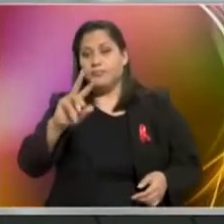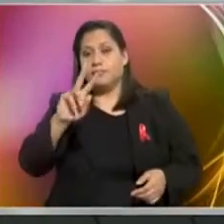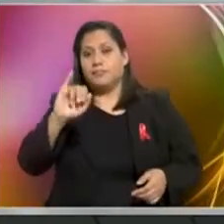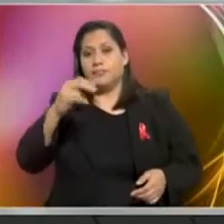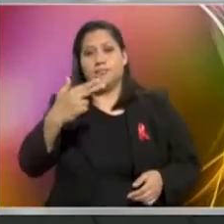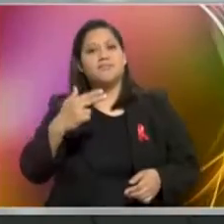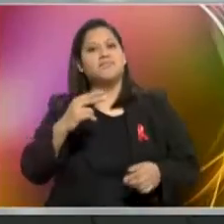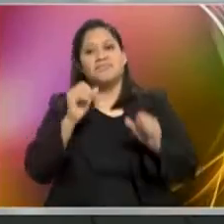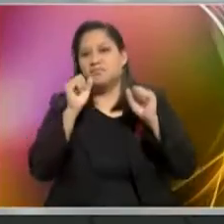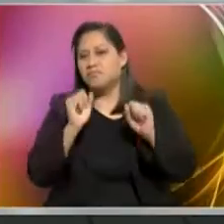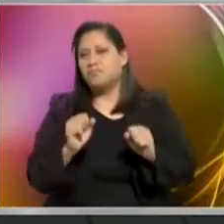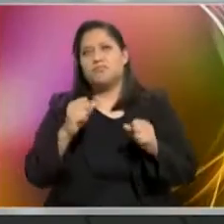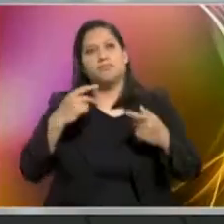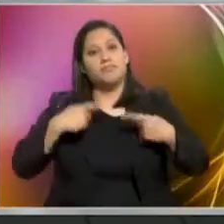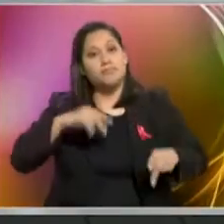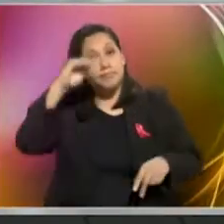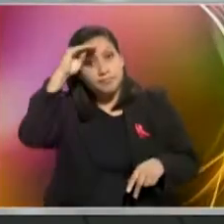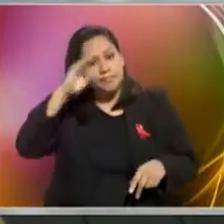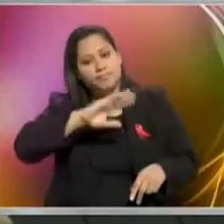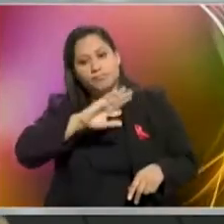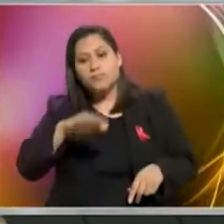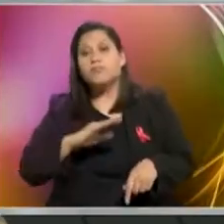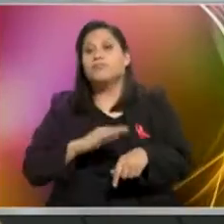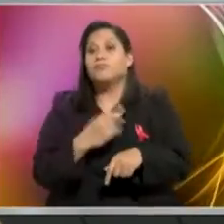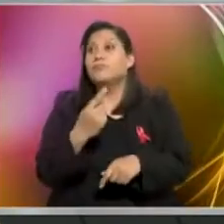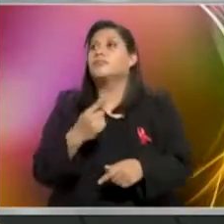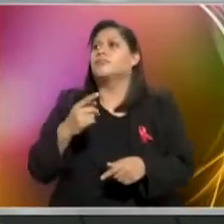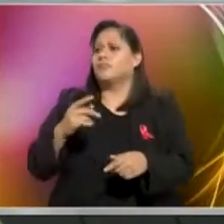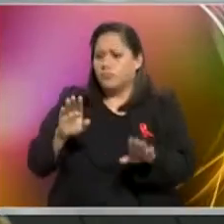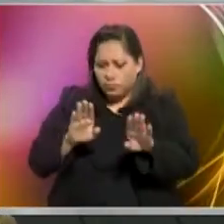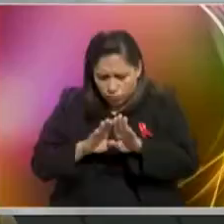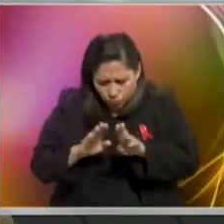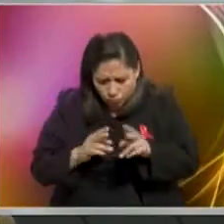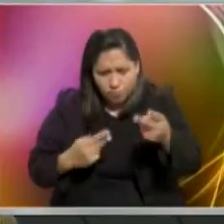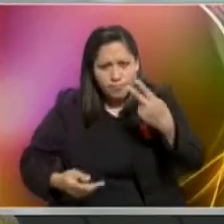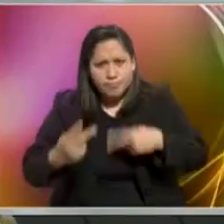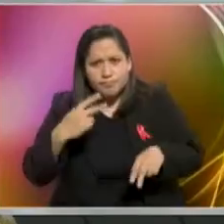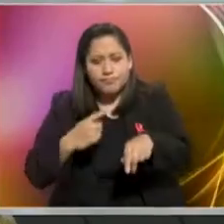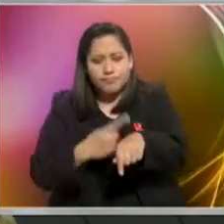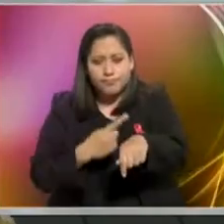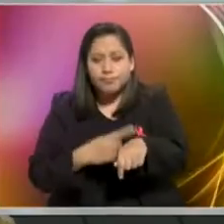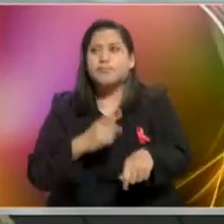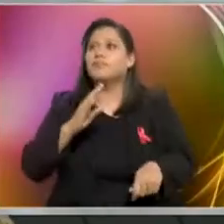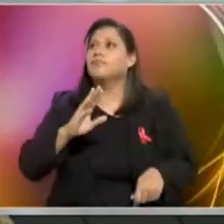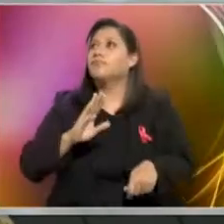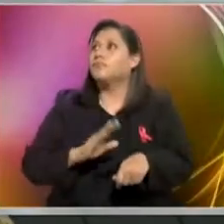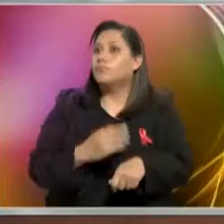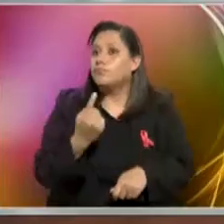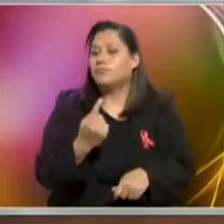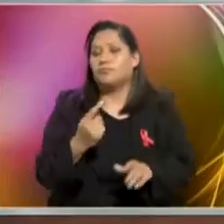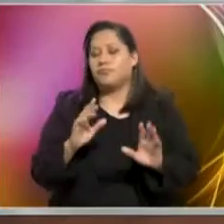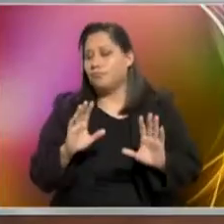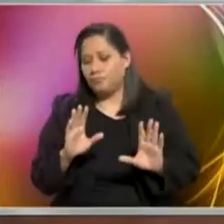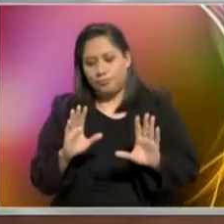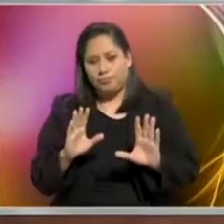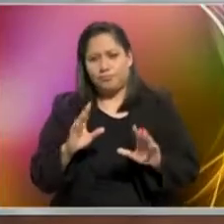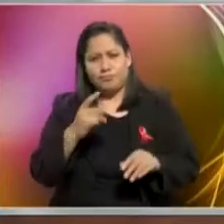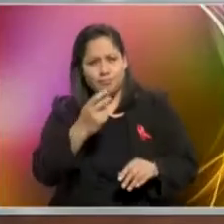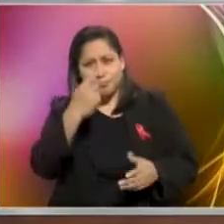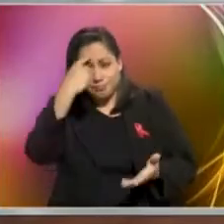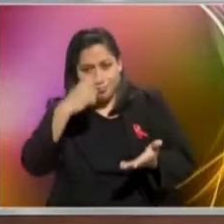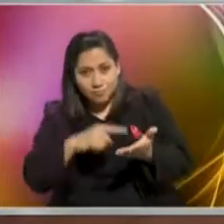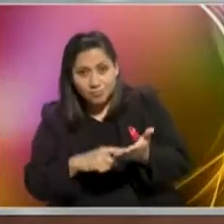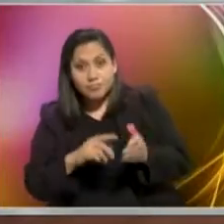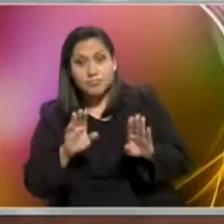de muerte prácticamente, Sí. porque no sabían de dónde salía, porque había todos estos pues estigmas, que